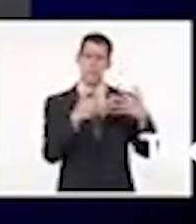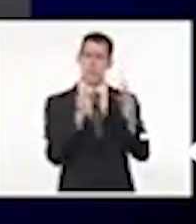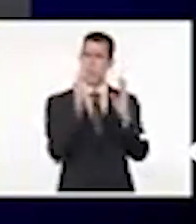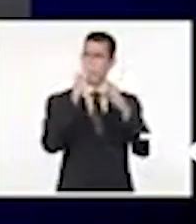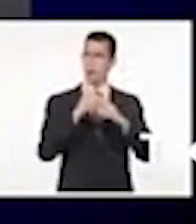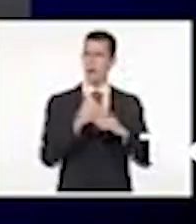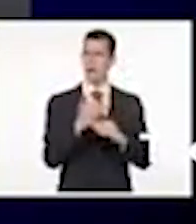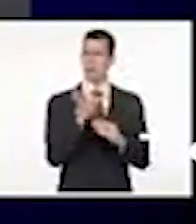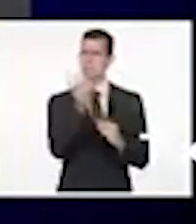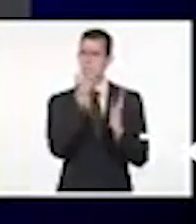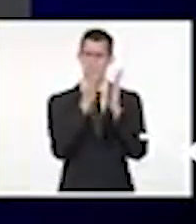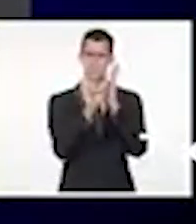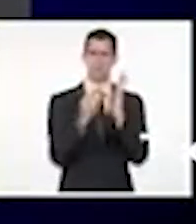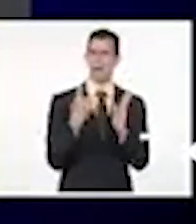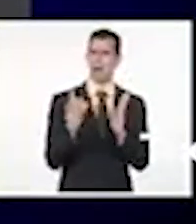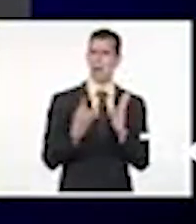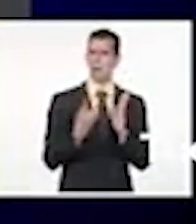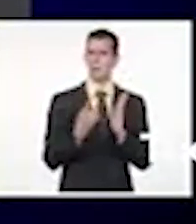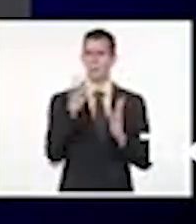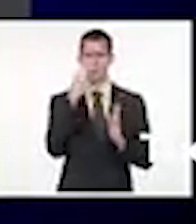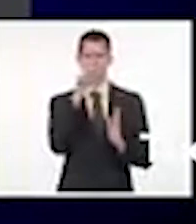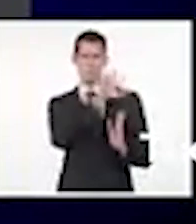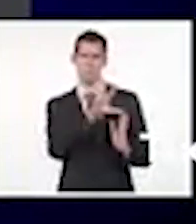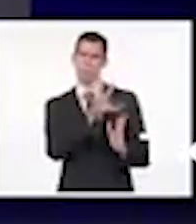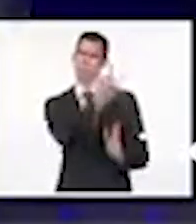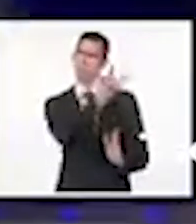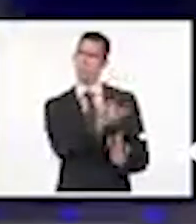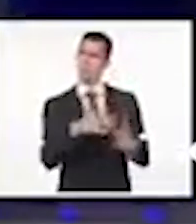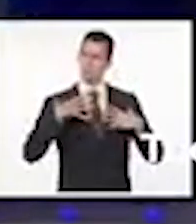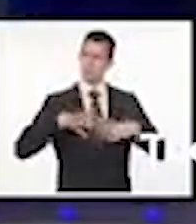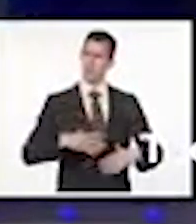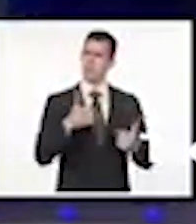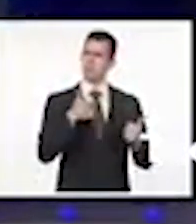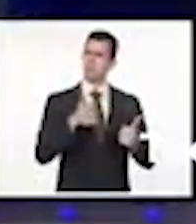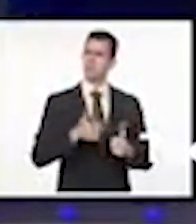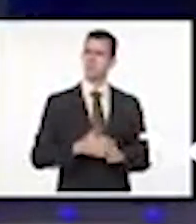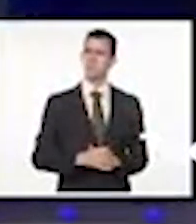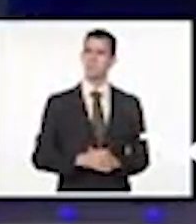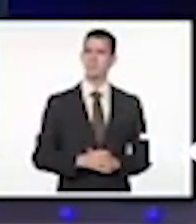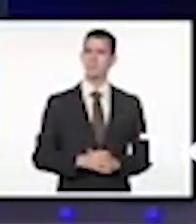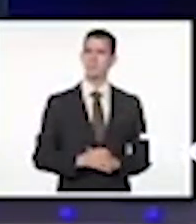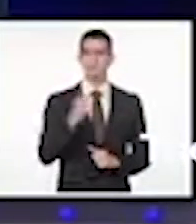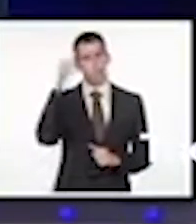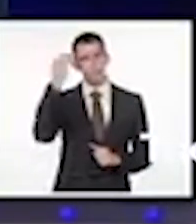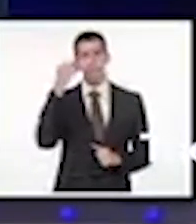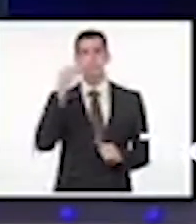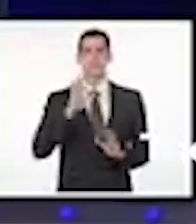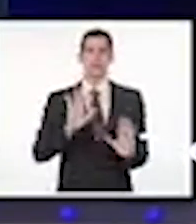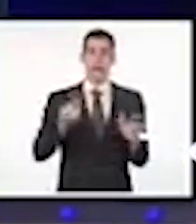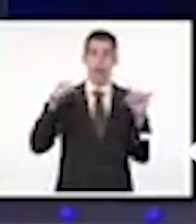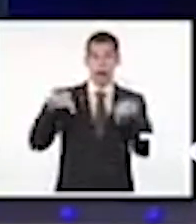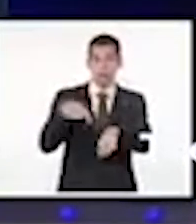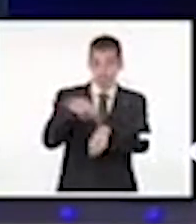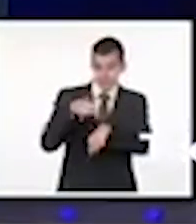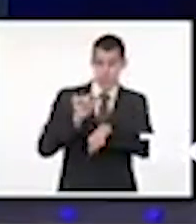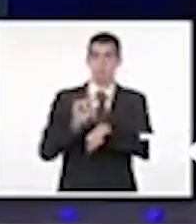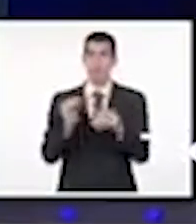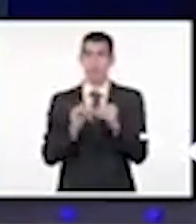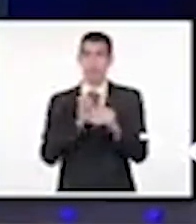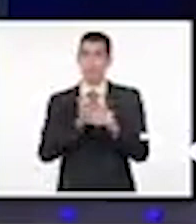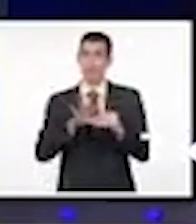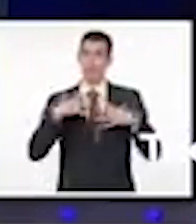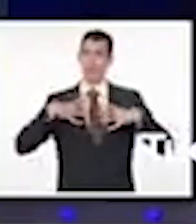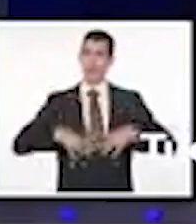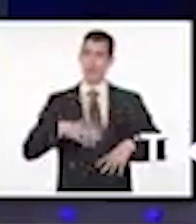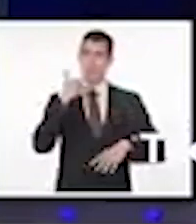severa. En su opinión, los resultados que publicó el gobierno cubano son contradictorios con el